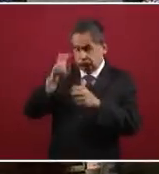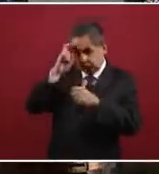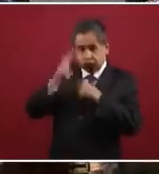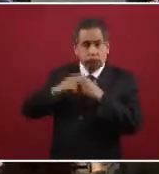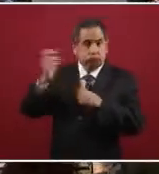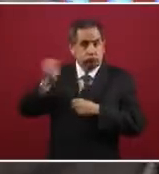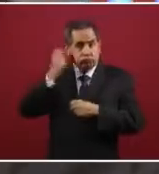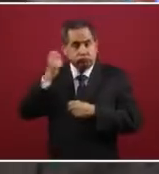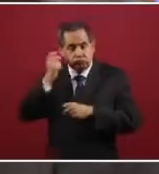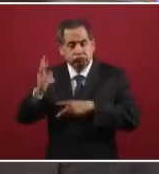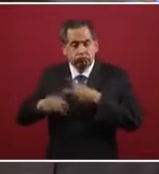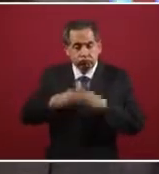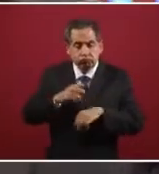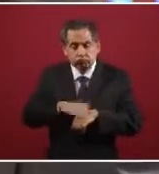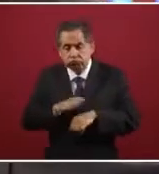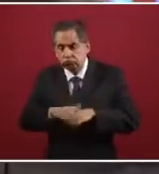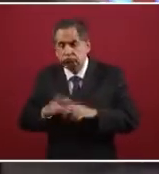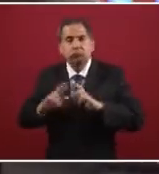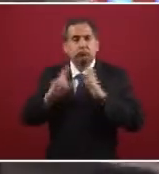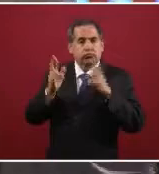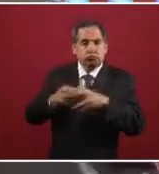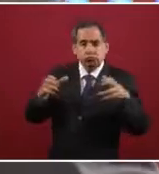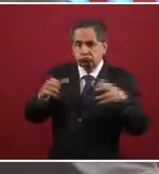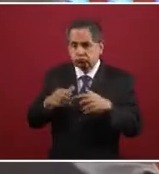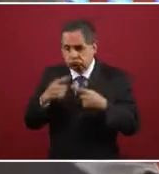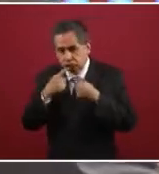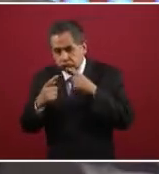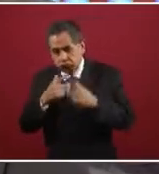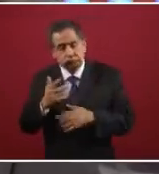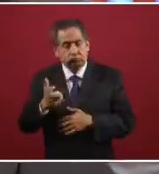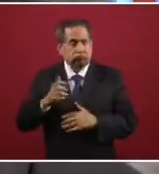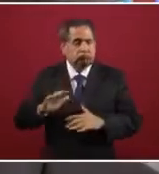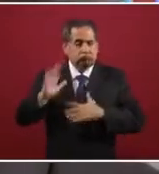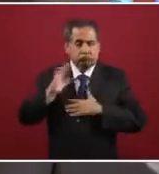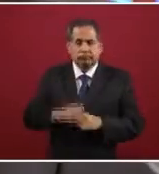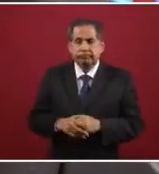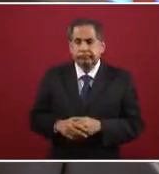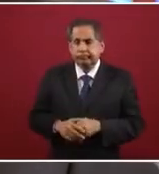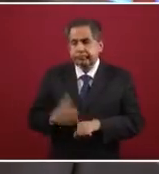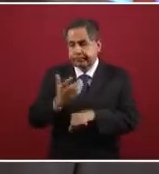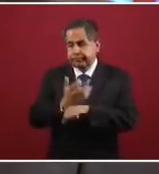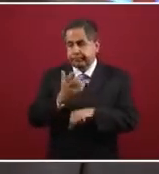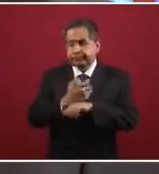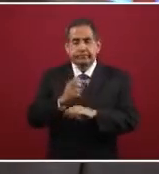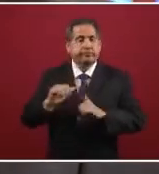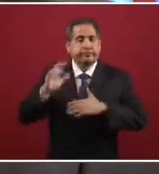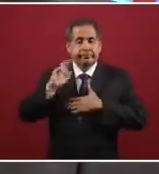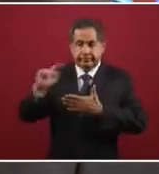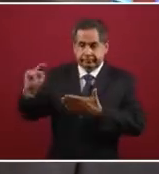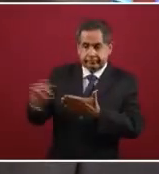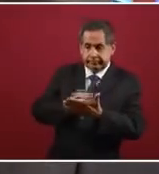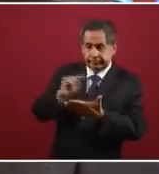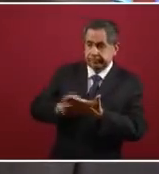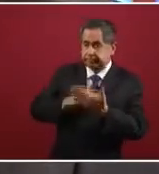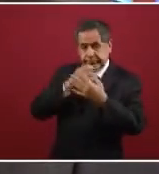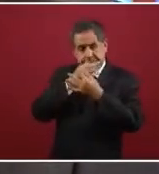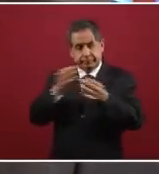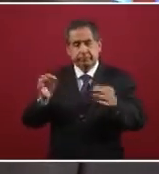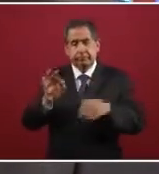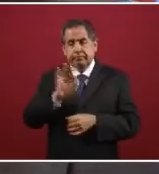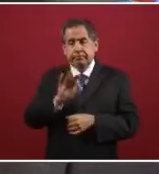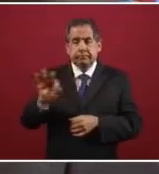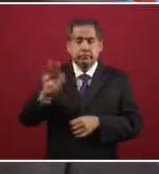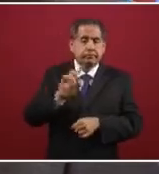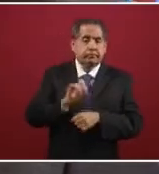que hemos convocado o reuniones y tenemos ese compromiso. Estados Unidos tiene un compromiso firmado y hecho público fecha